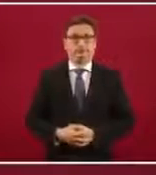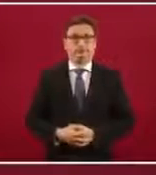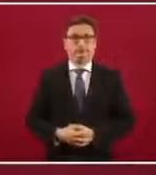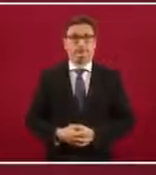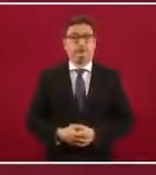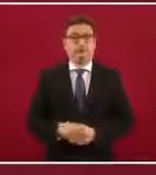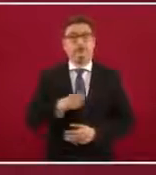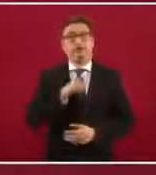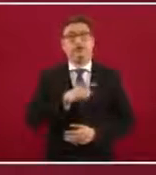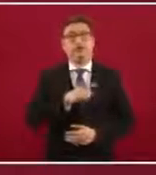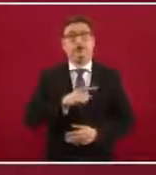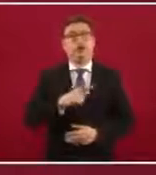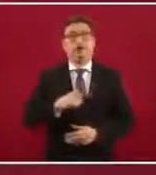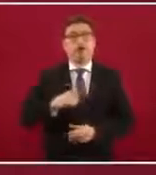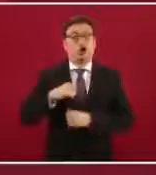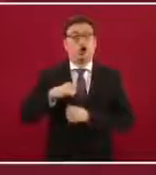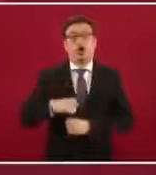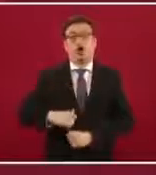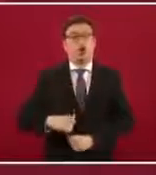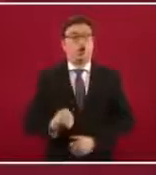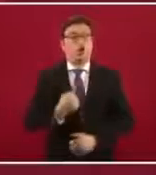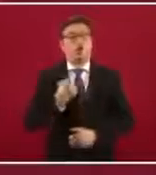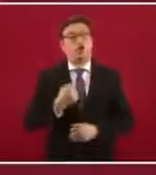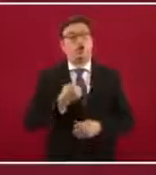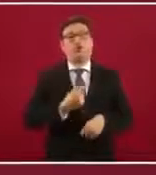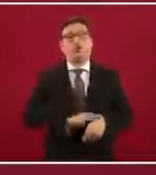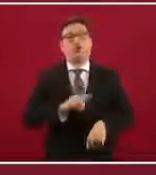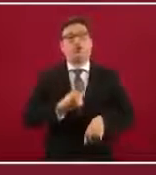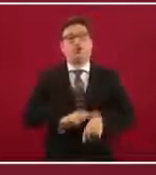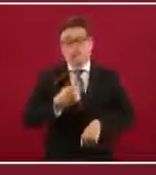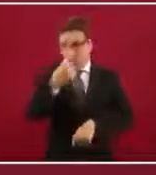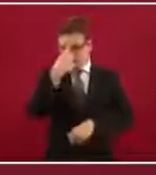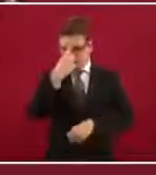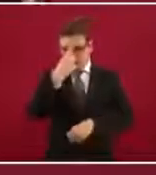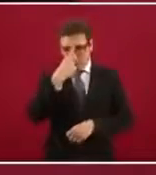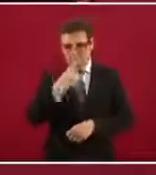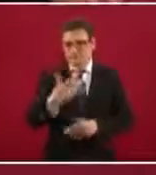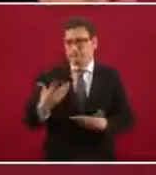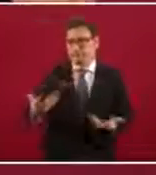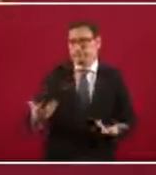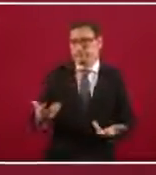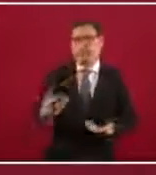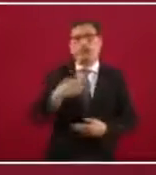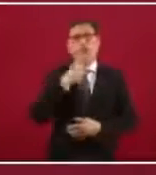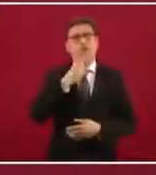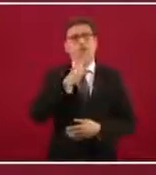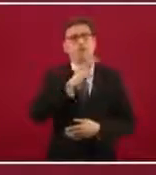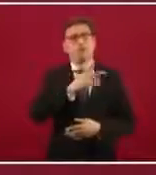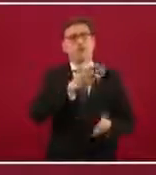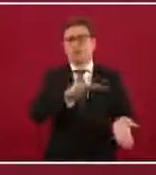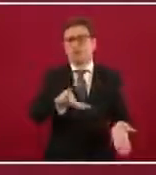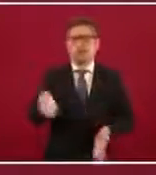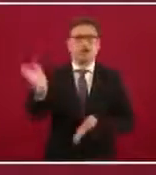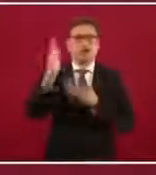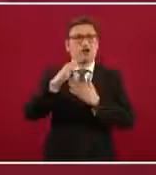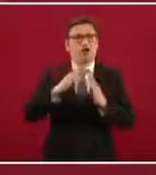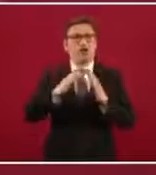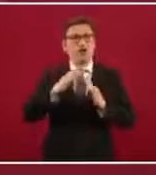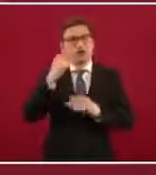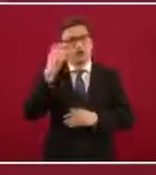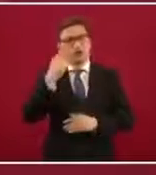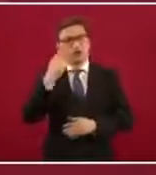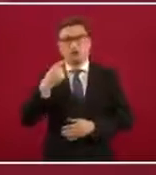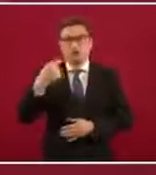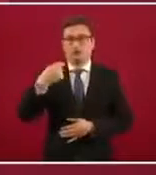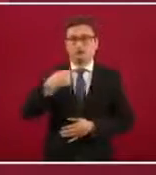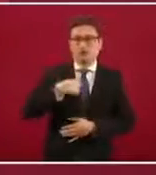esté enfermo de poder, pero lo mejor es que se retire. Y hasta pensé,